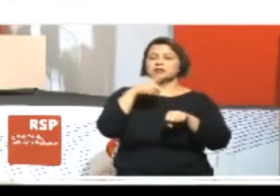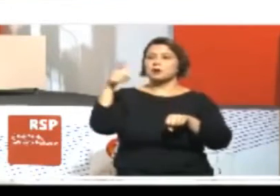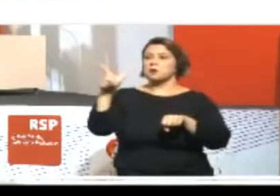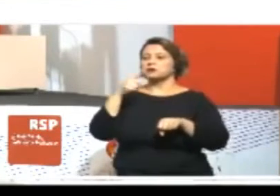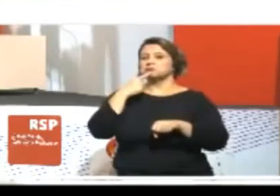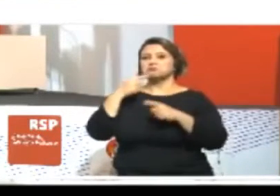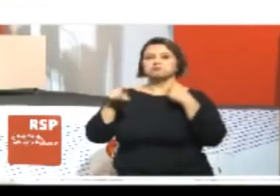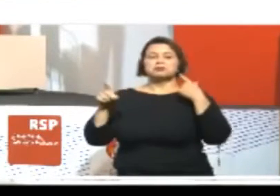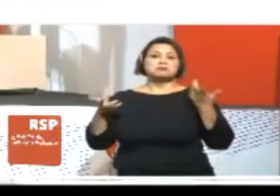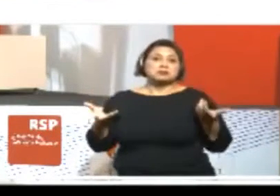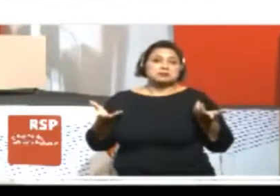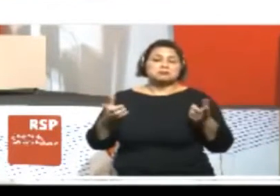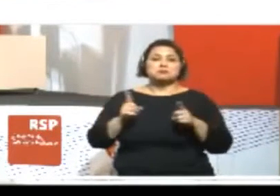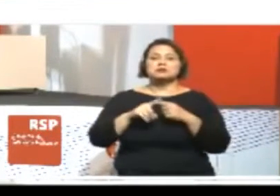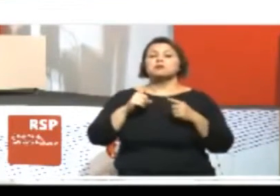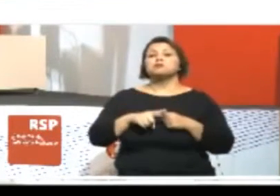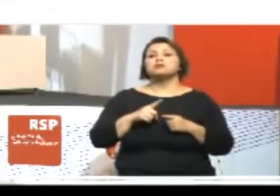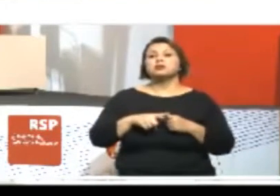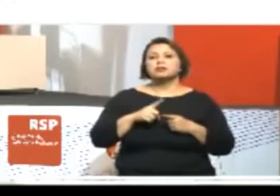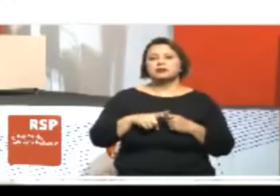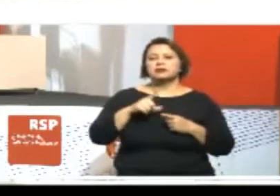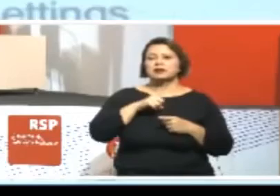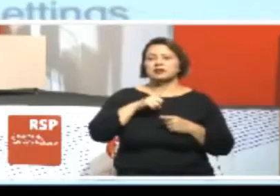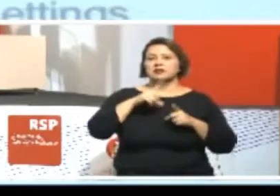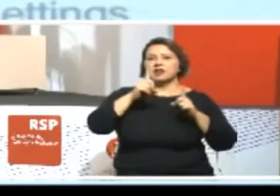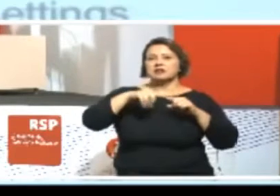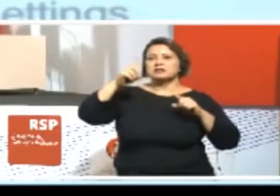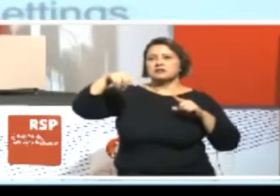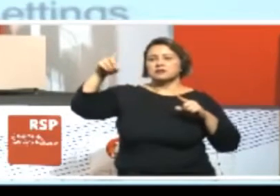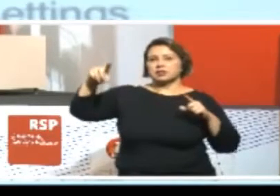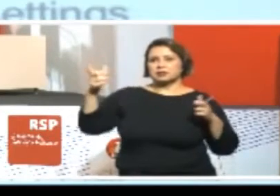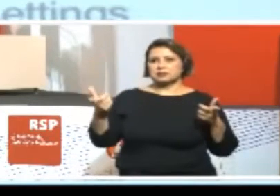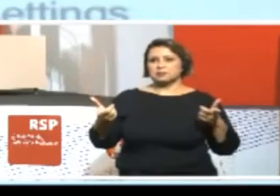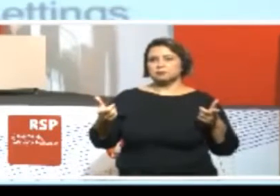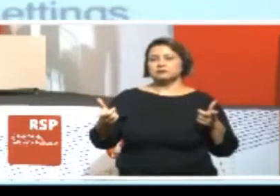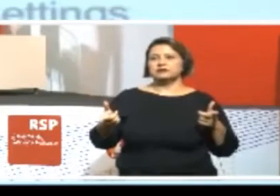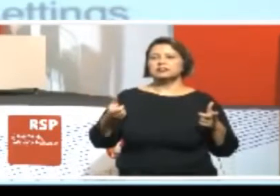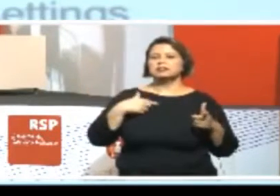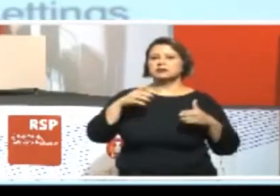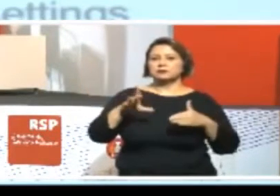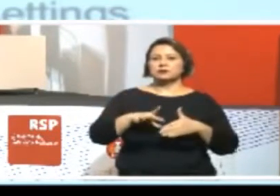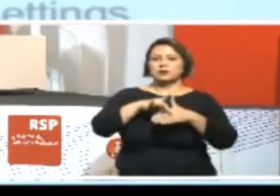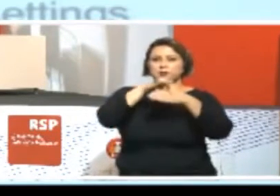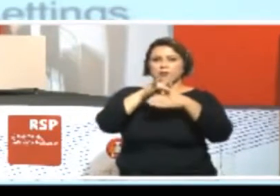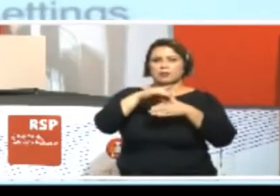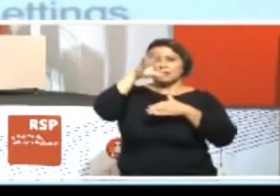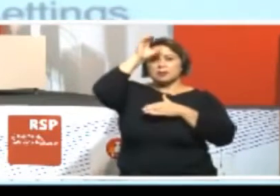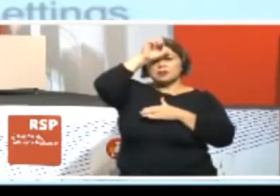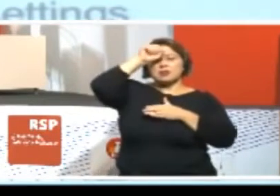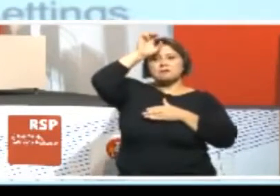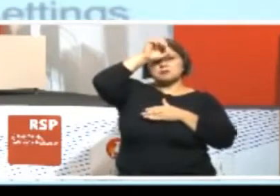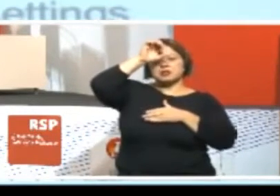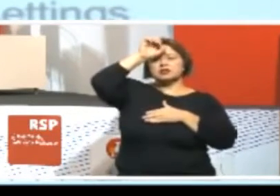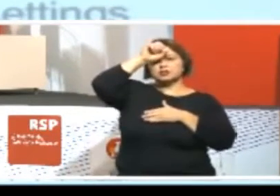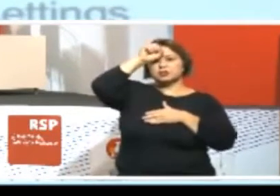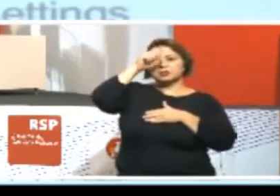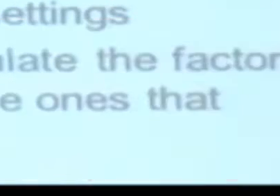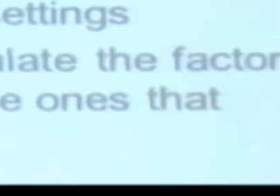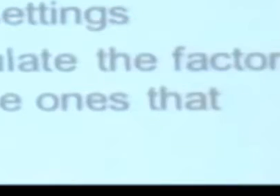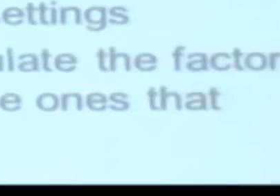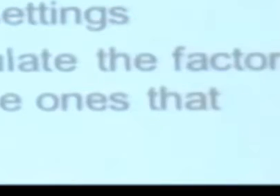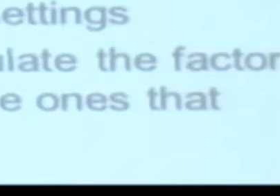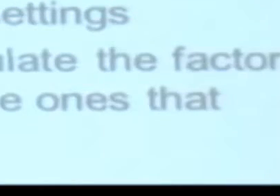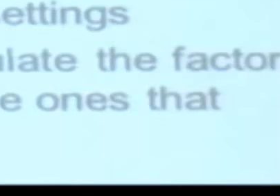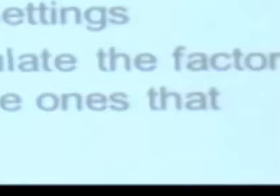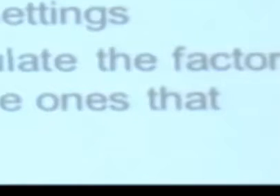se deben esas variaciones? Y también porque si los líderes aprenden de cuáles son los factores que influyen